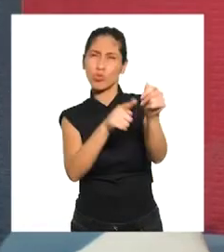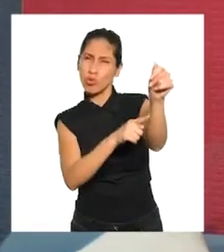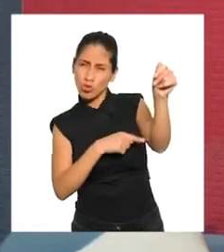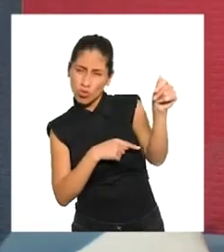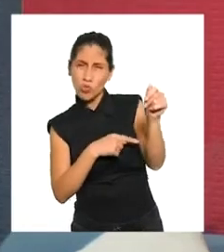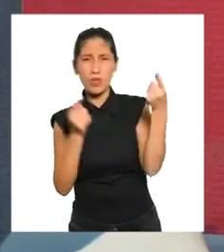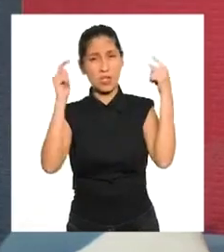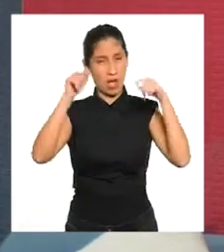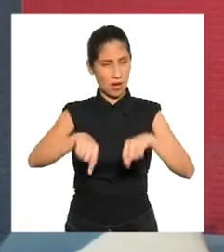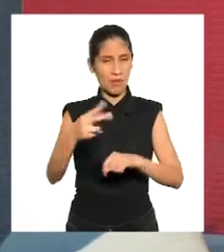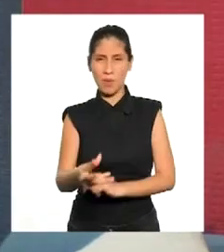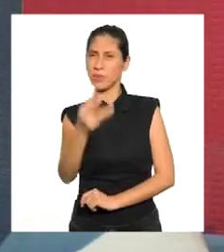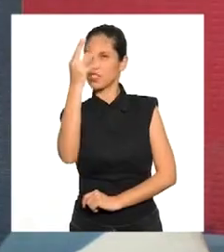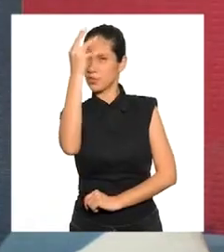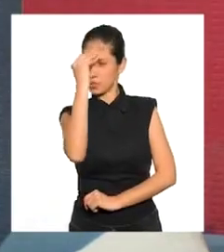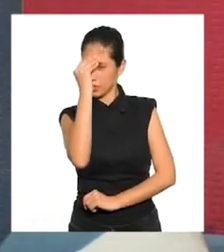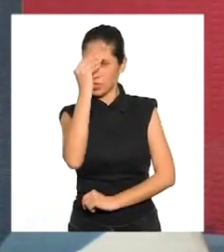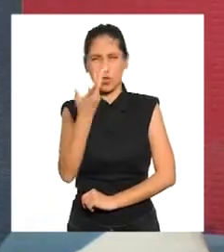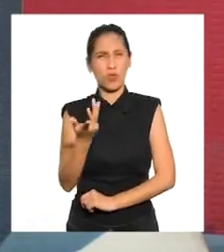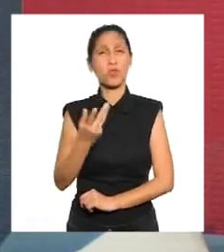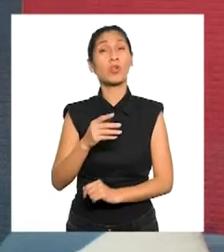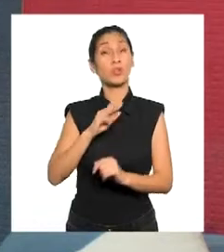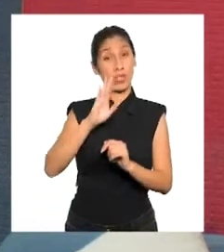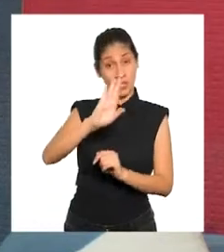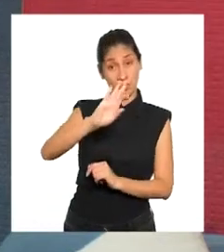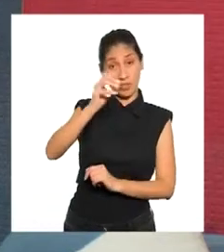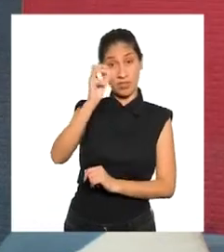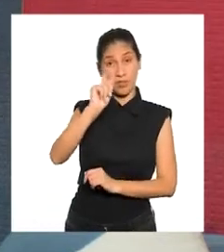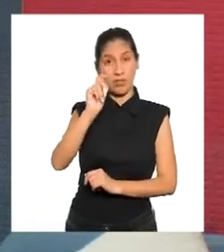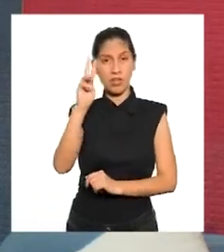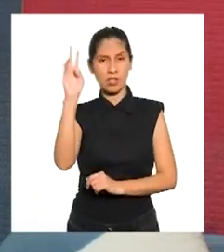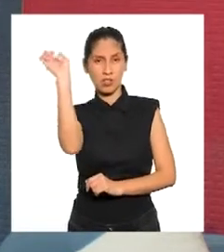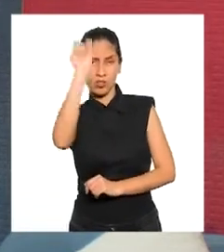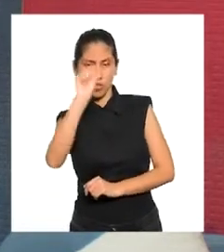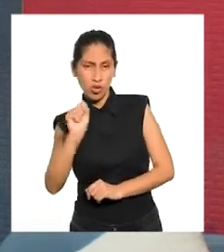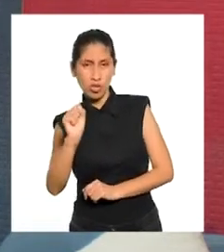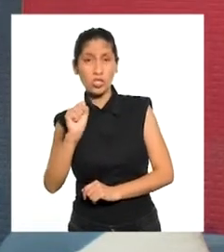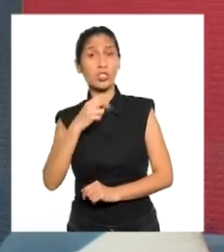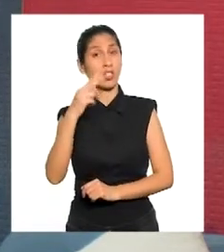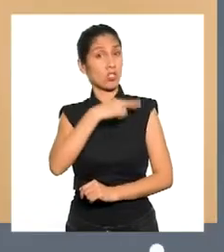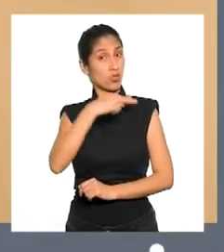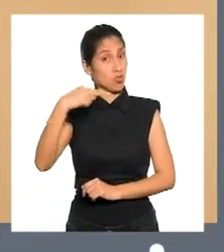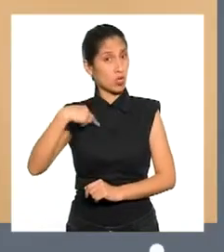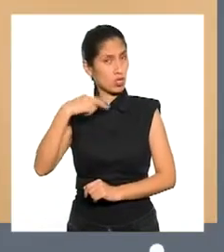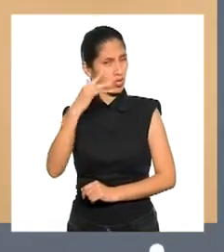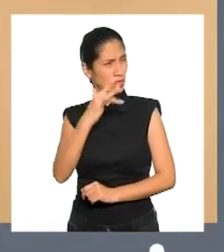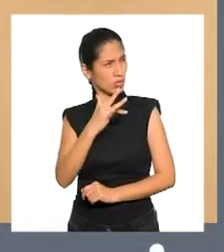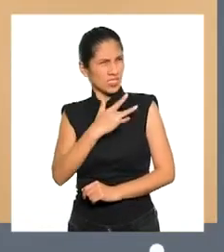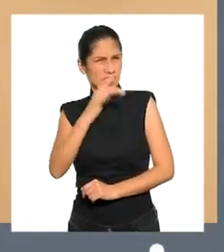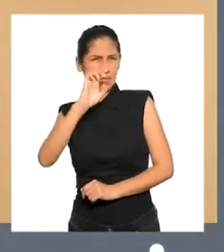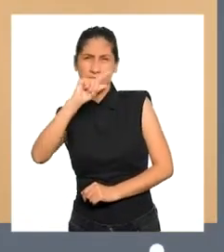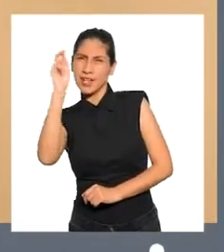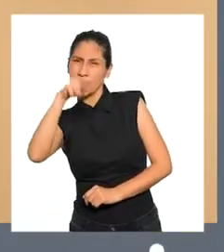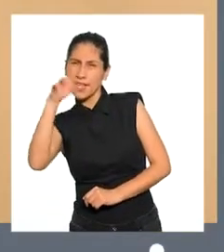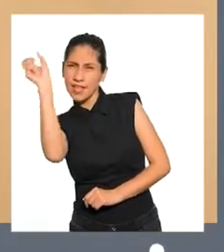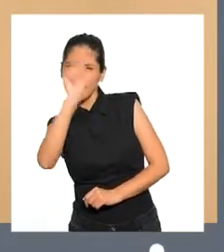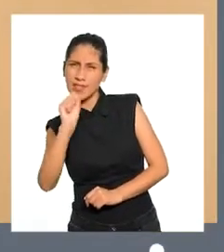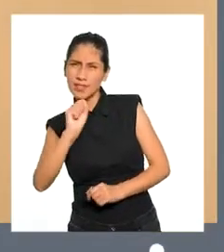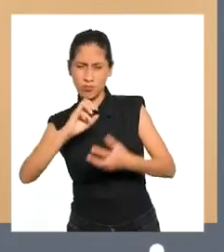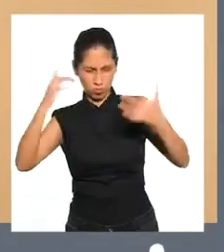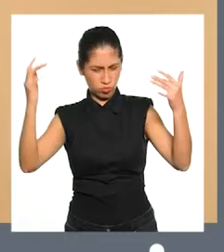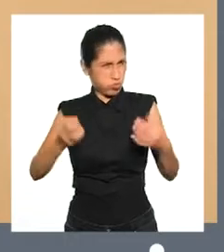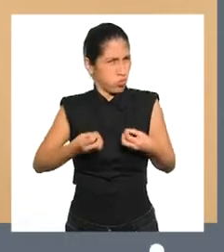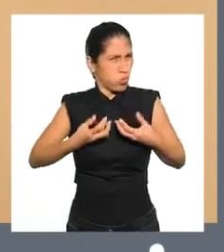en esta ocasión, aprenderemos cómo esos factores pueden modificar la expresión de nuestros genes. Muy bien, Brigitte.